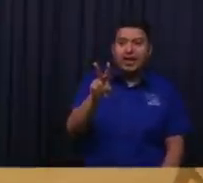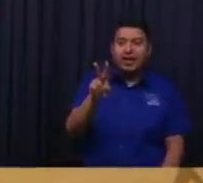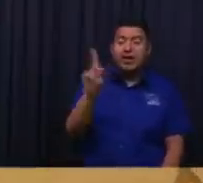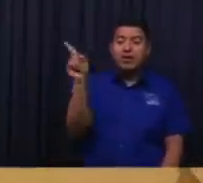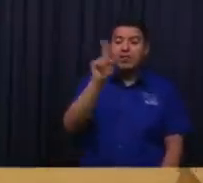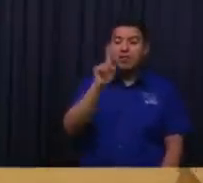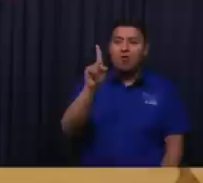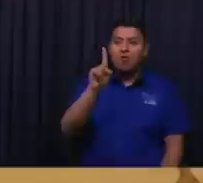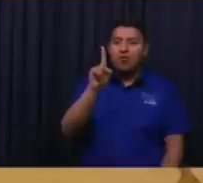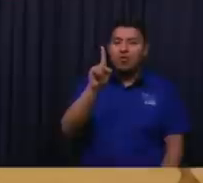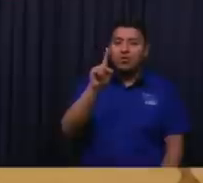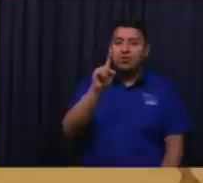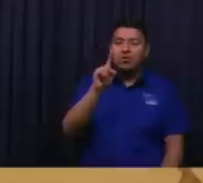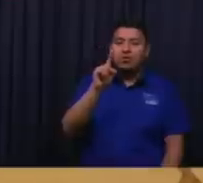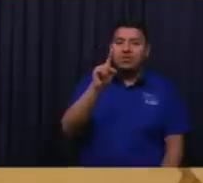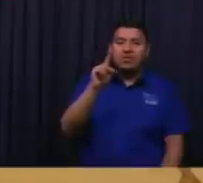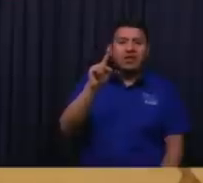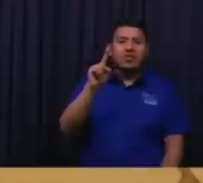Entonces es un deleite,